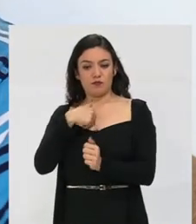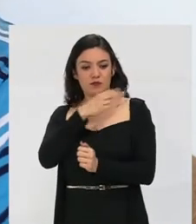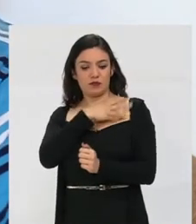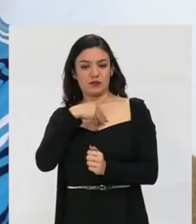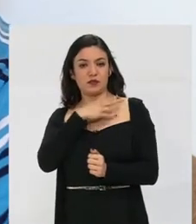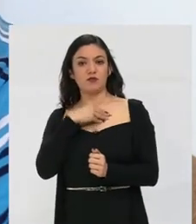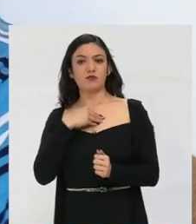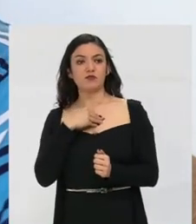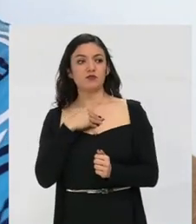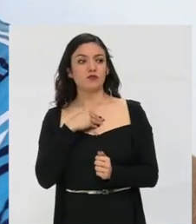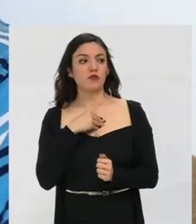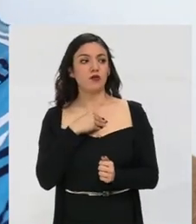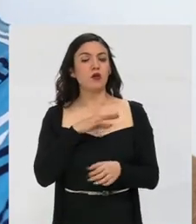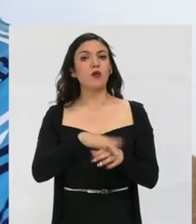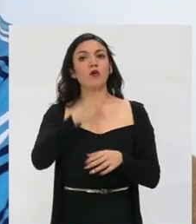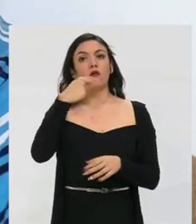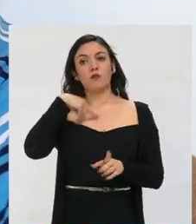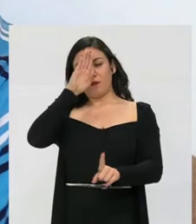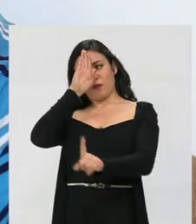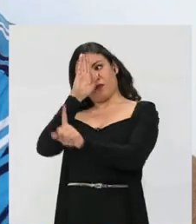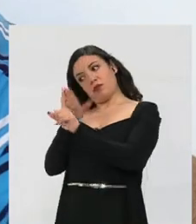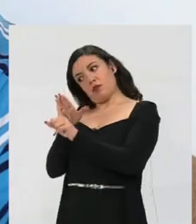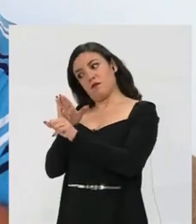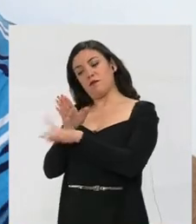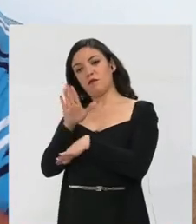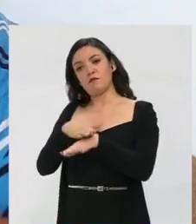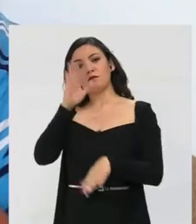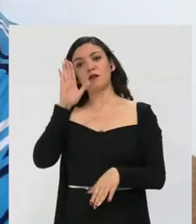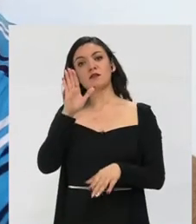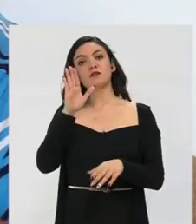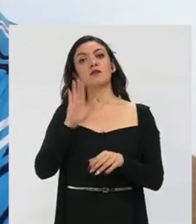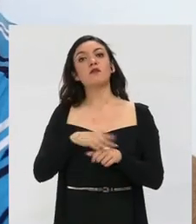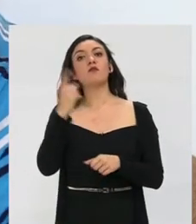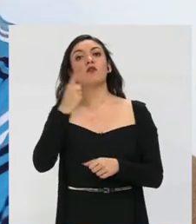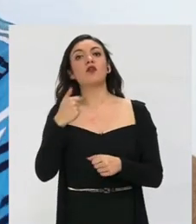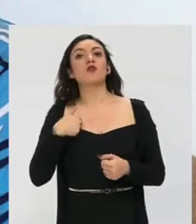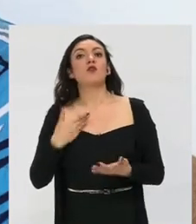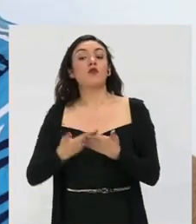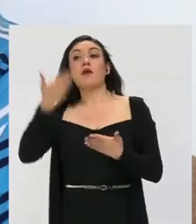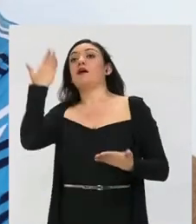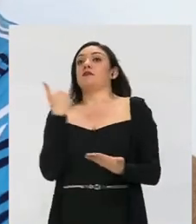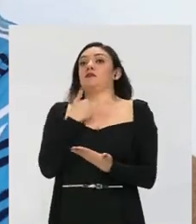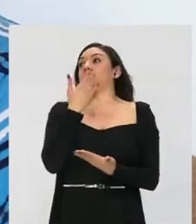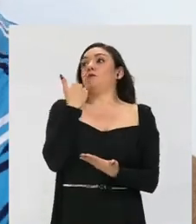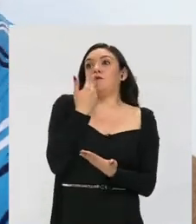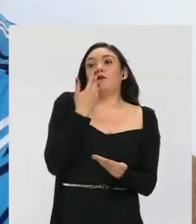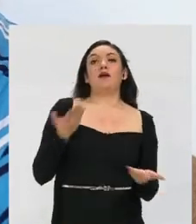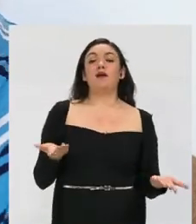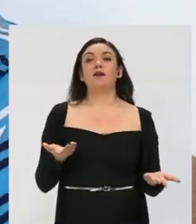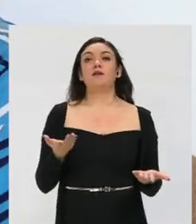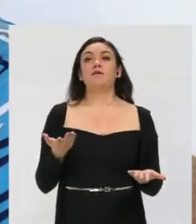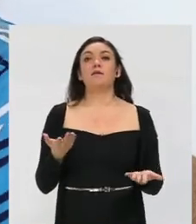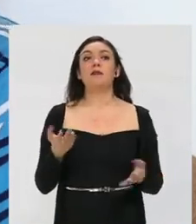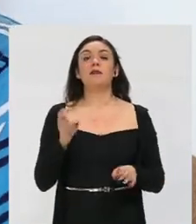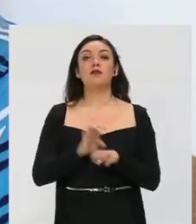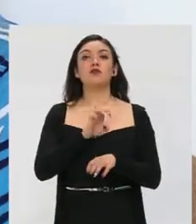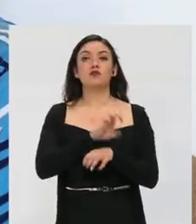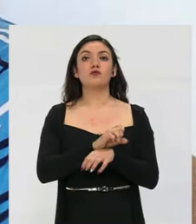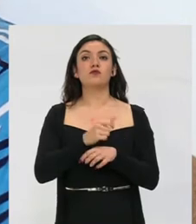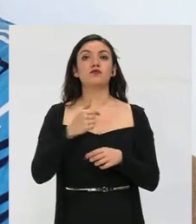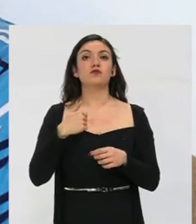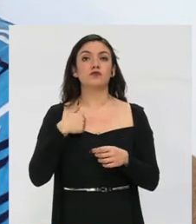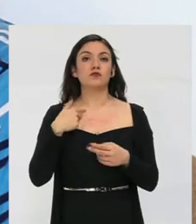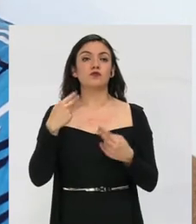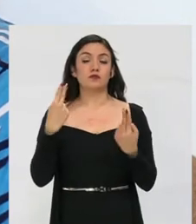que yo hice lo mismo con mis hijos, ¿verdad? Porque yo me enfoqué tanto en eso, porque yo lo carecí de chavo, entonces